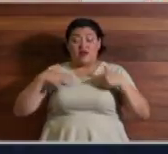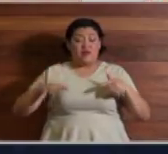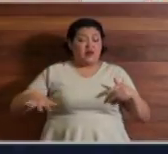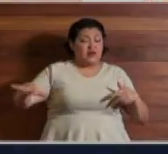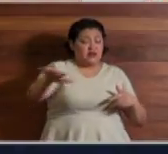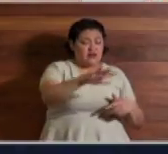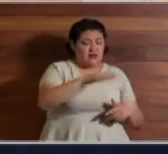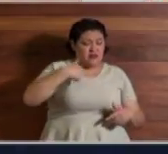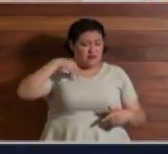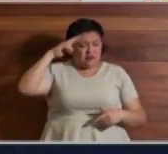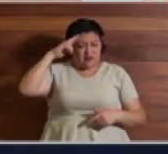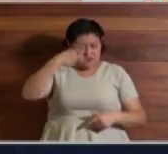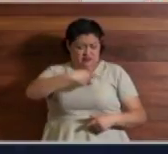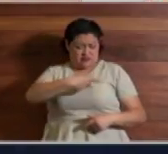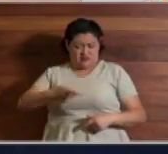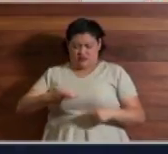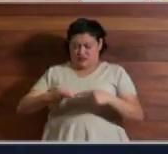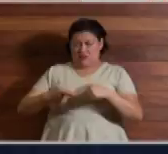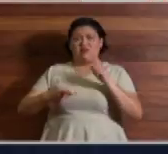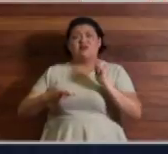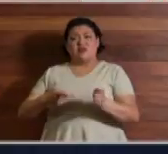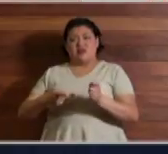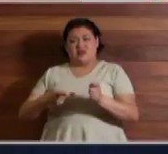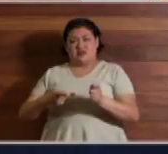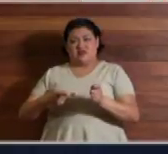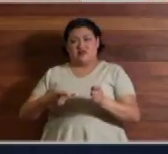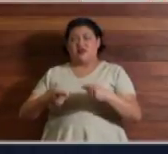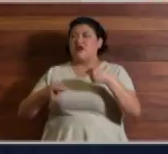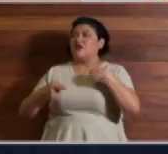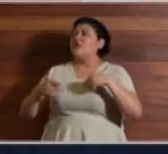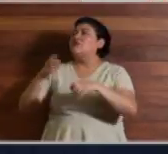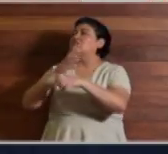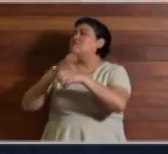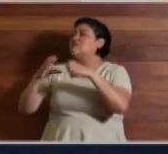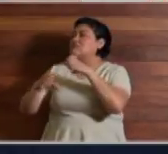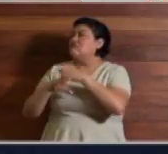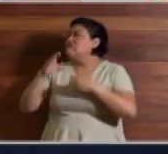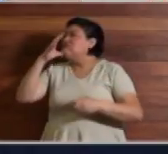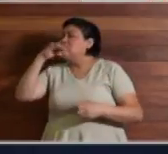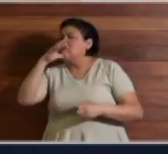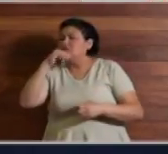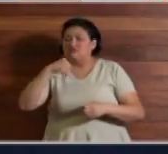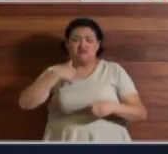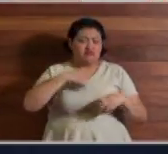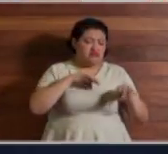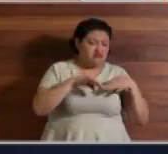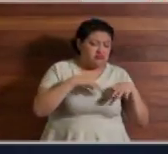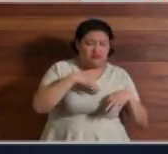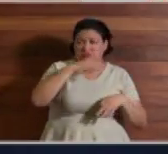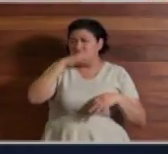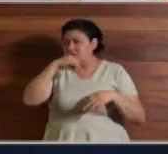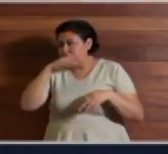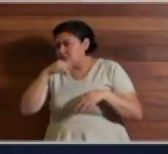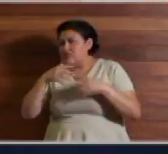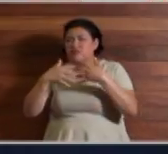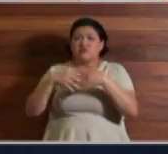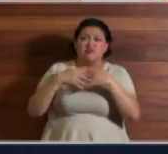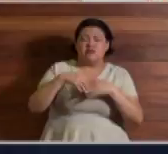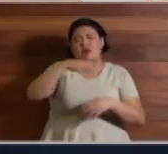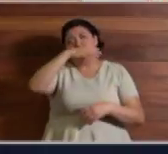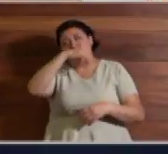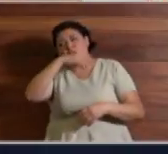baja posibilidad de obtener las capacidades necesarias para generar la productividad, para ingresar a los